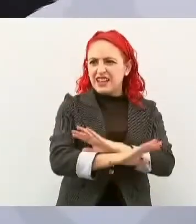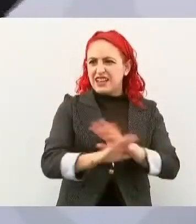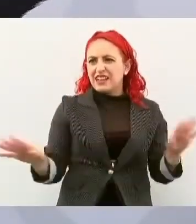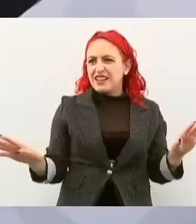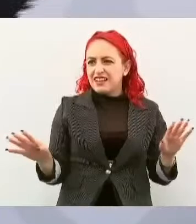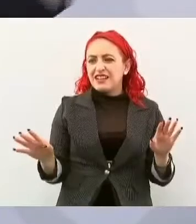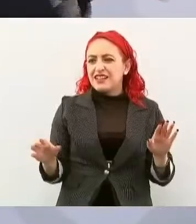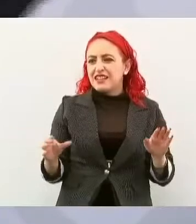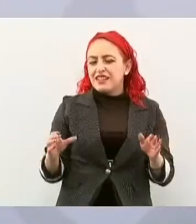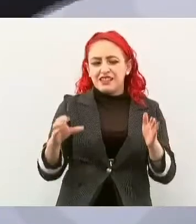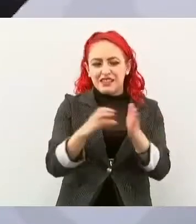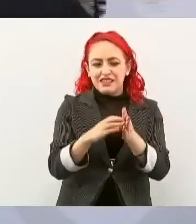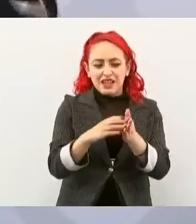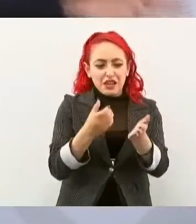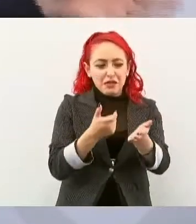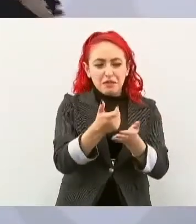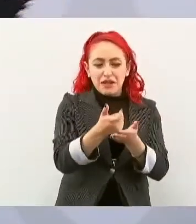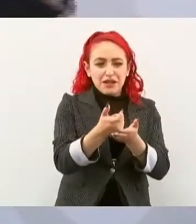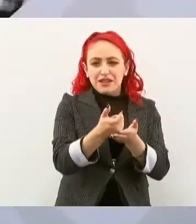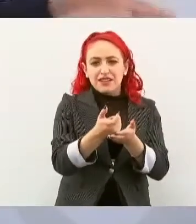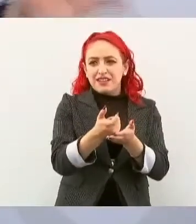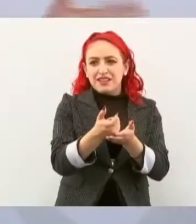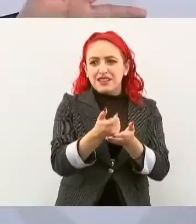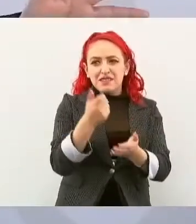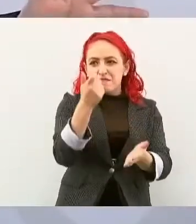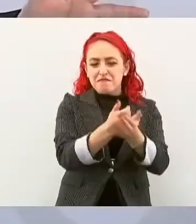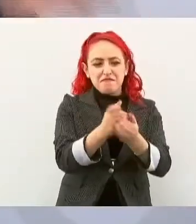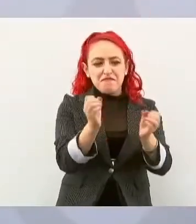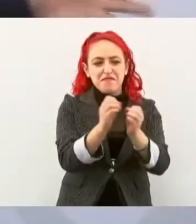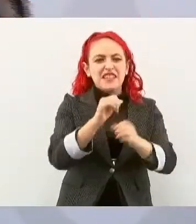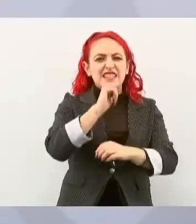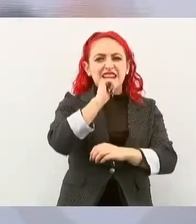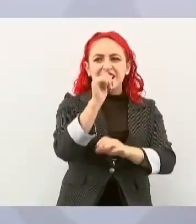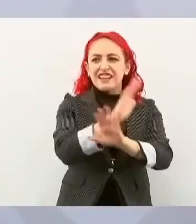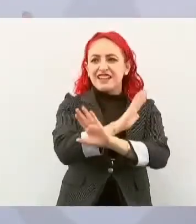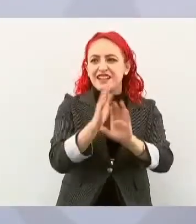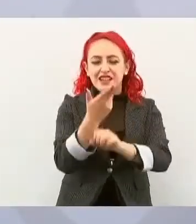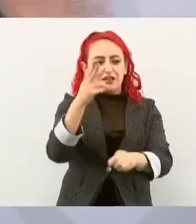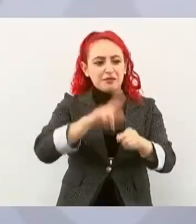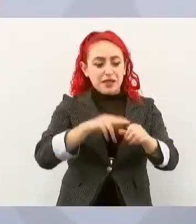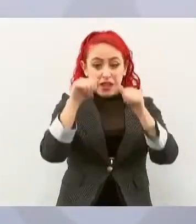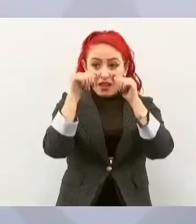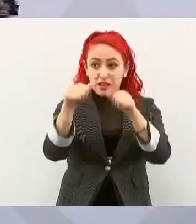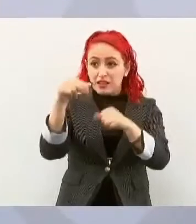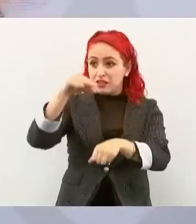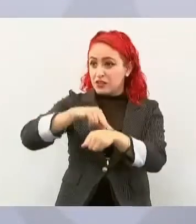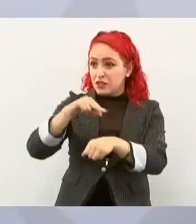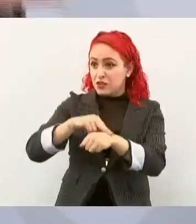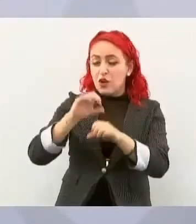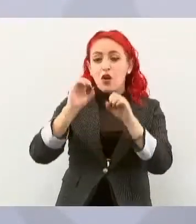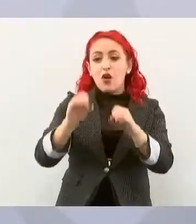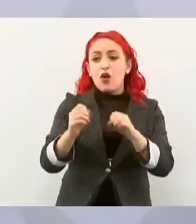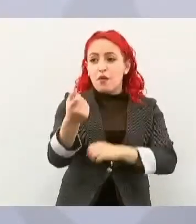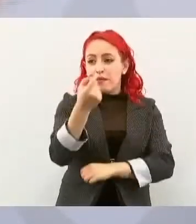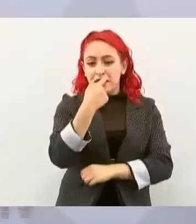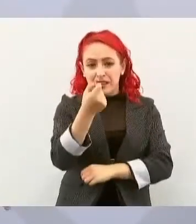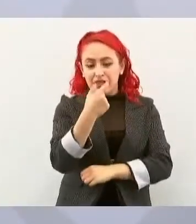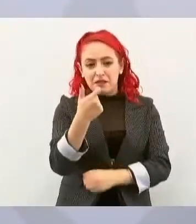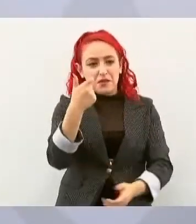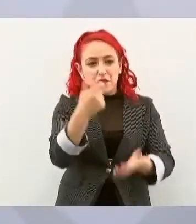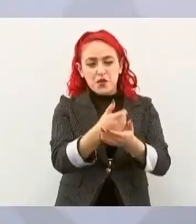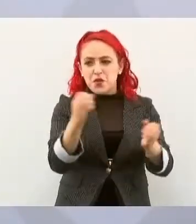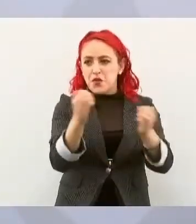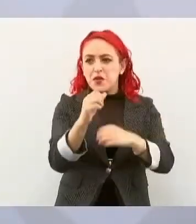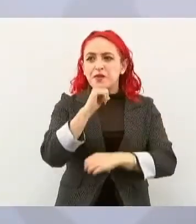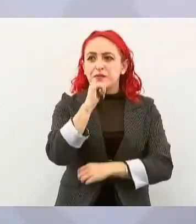registradoras en los hospitales. Ya no hay caja, ya no se cobra por la atención médica ni por los